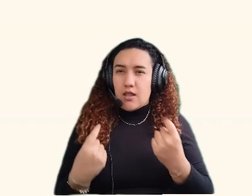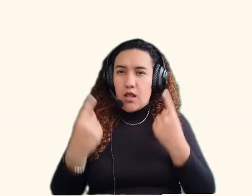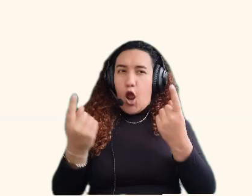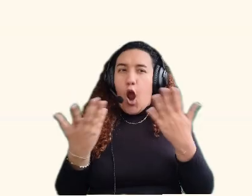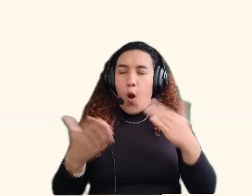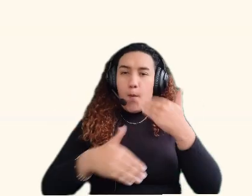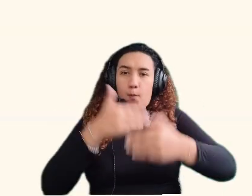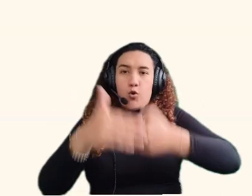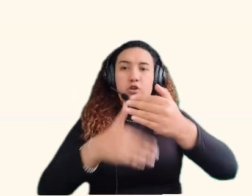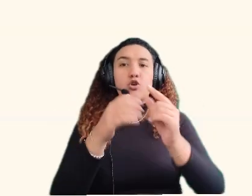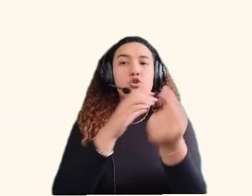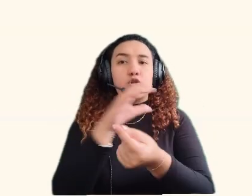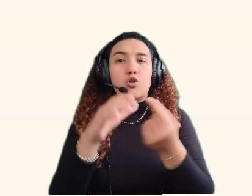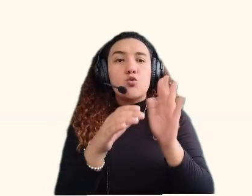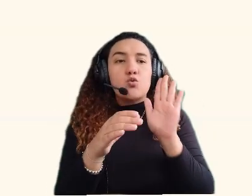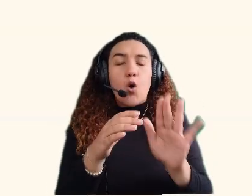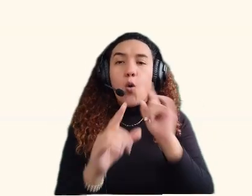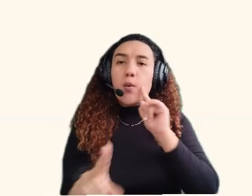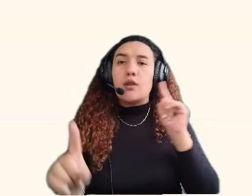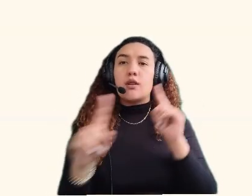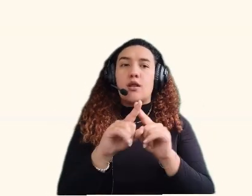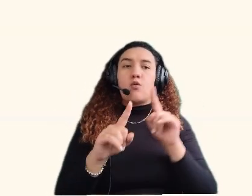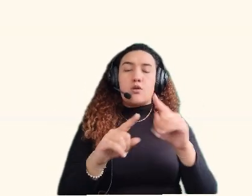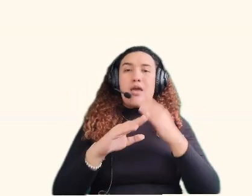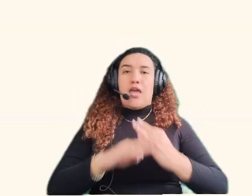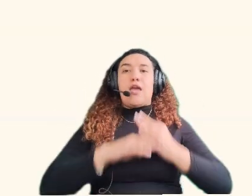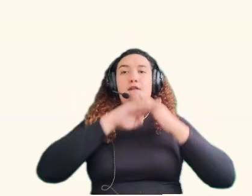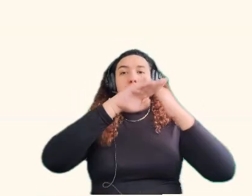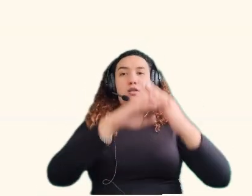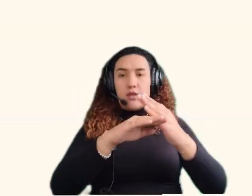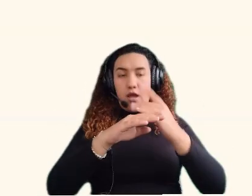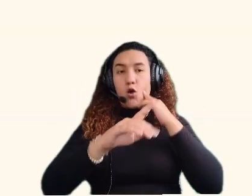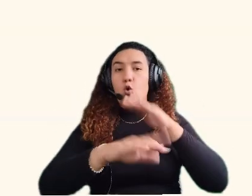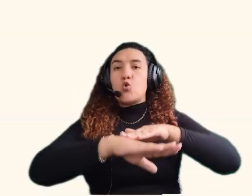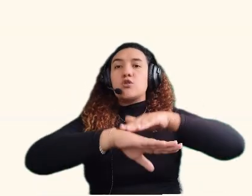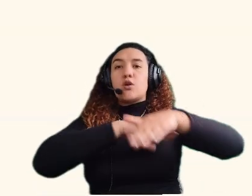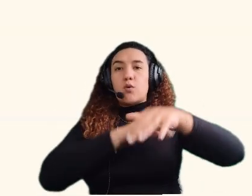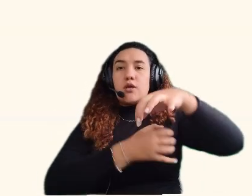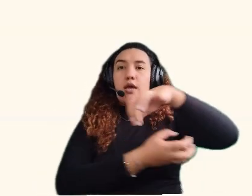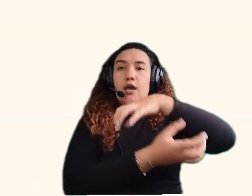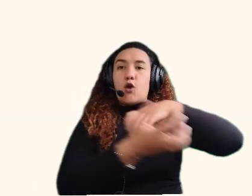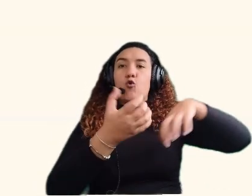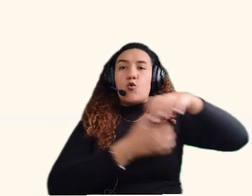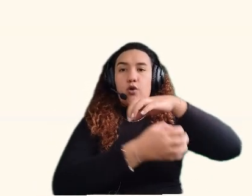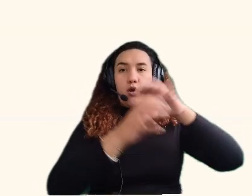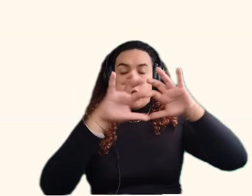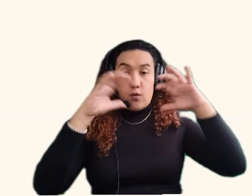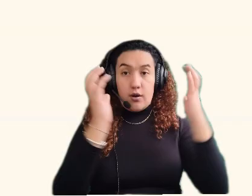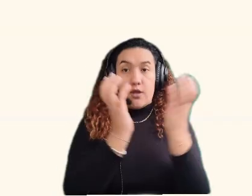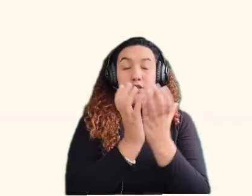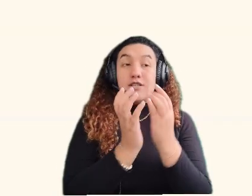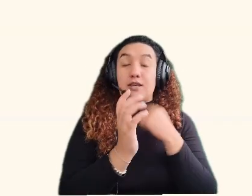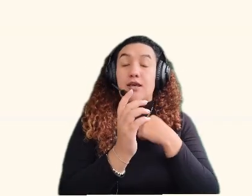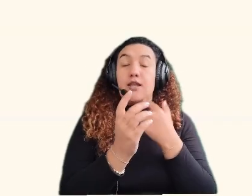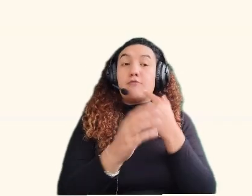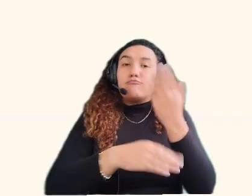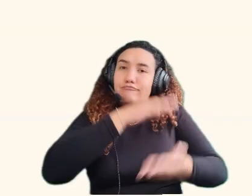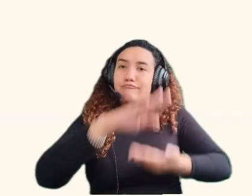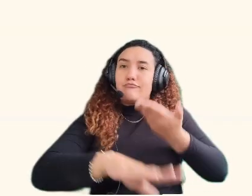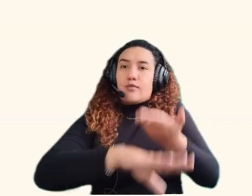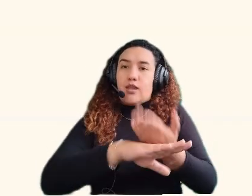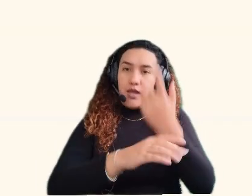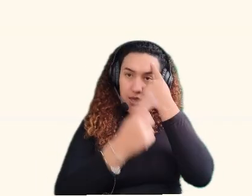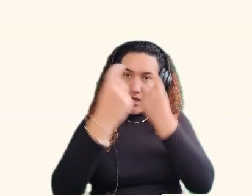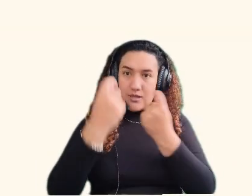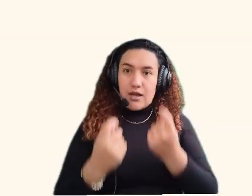la comprensión de sus procesos celulares para anticipar efectos ecológicos globales y proponer estrategias